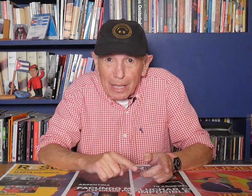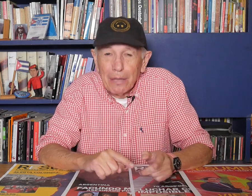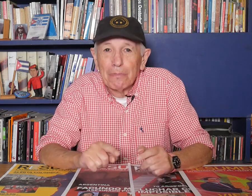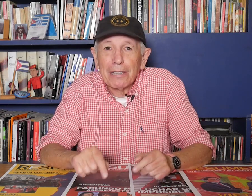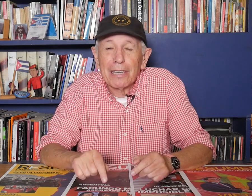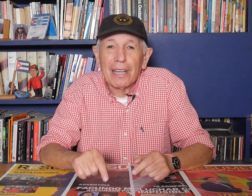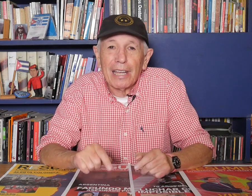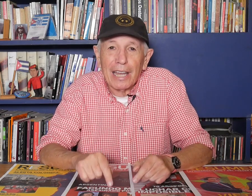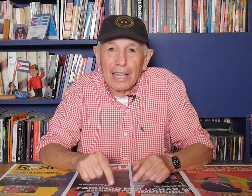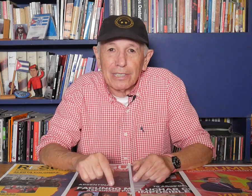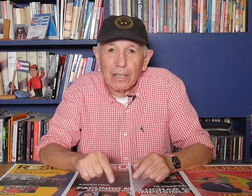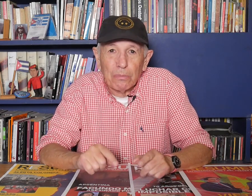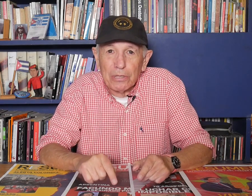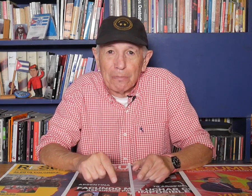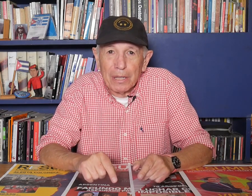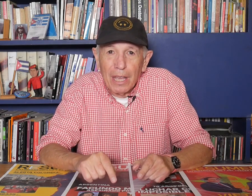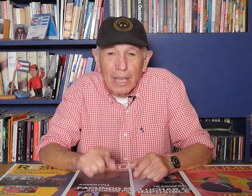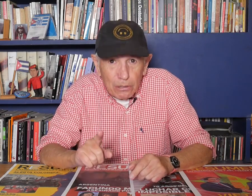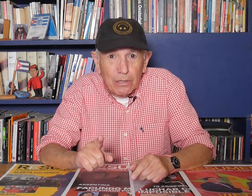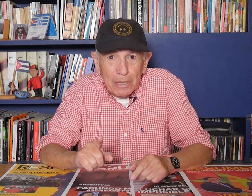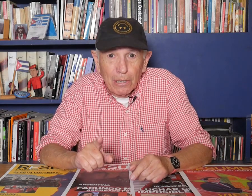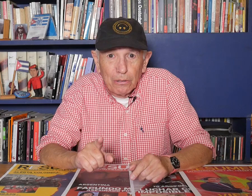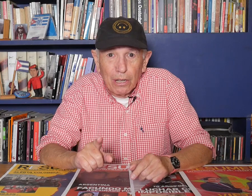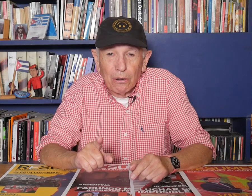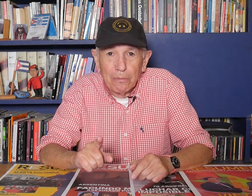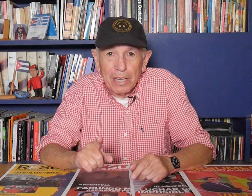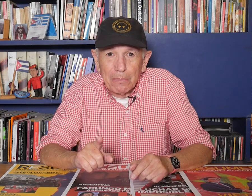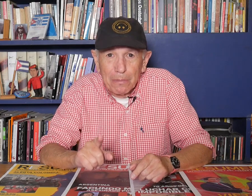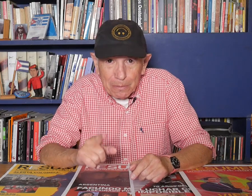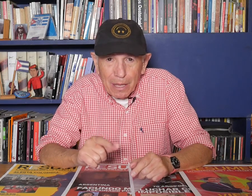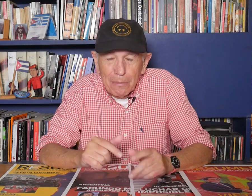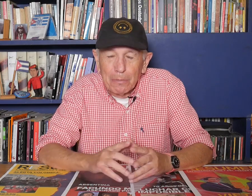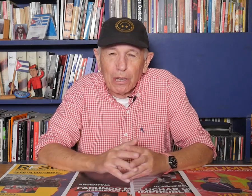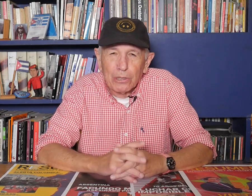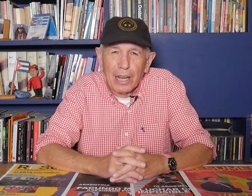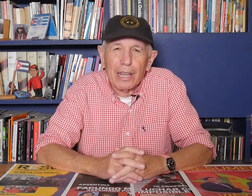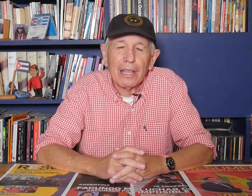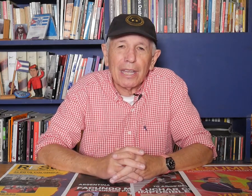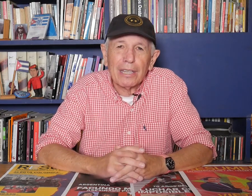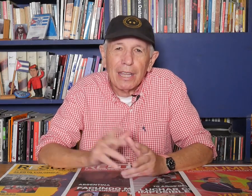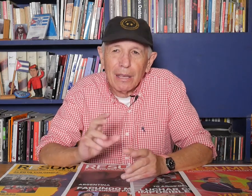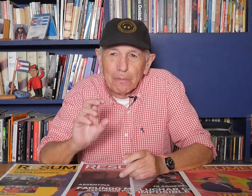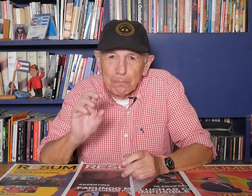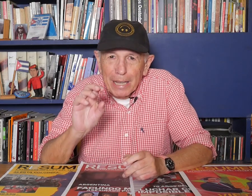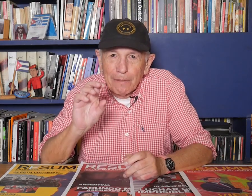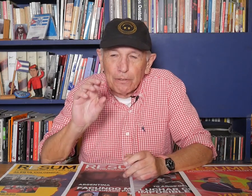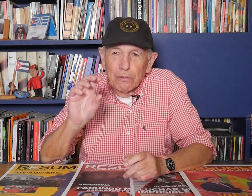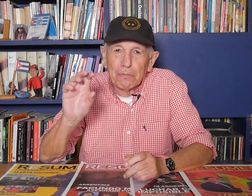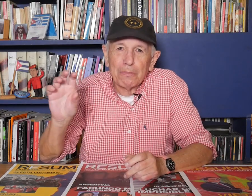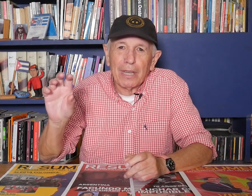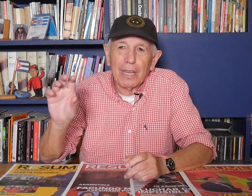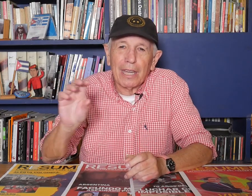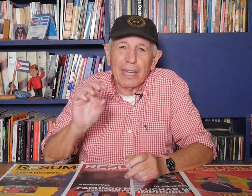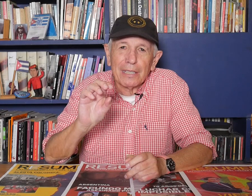otra va a ser en la calle como siempre Y eso también se lo dijo Miriam breakman vamos a escucharla en